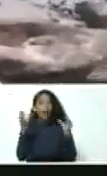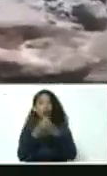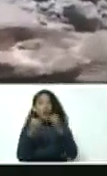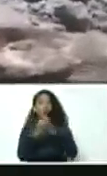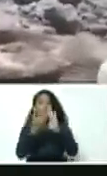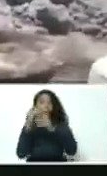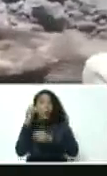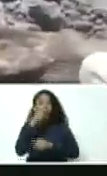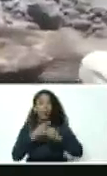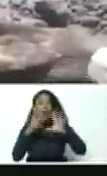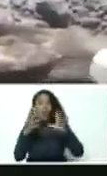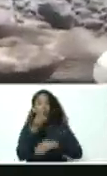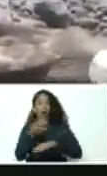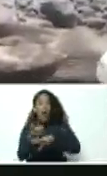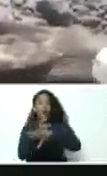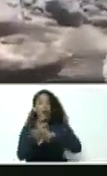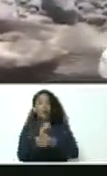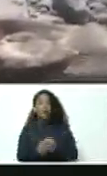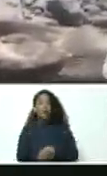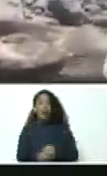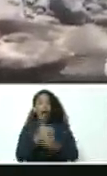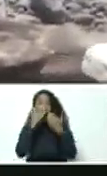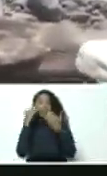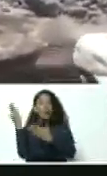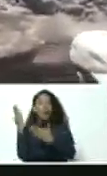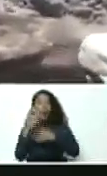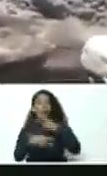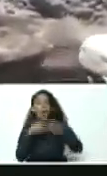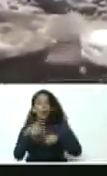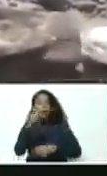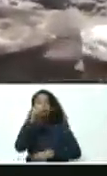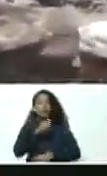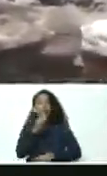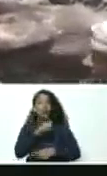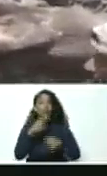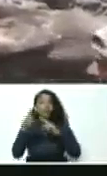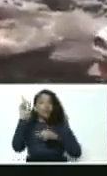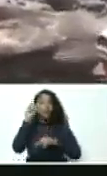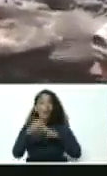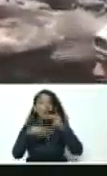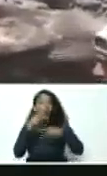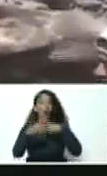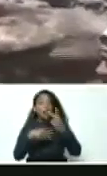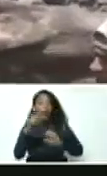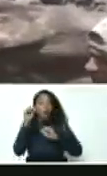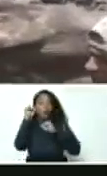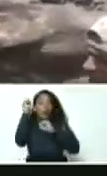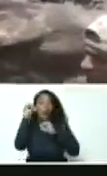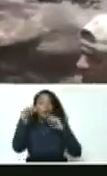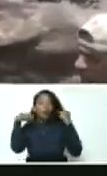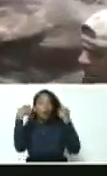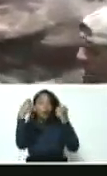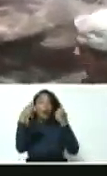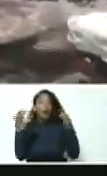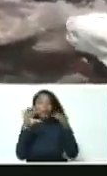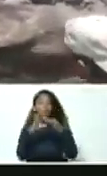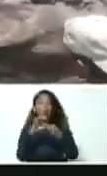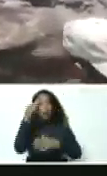que el 1x10 del buen gobierno es la política de la resistencia, pero también es la política de la victoria popular en